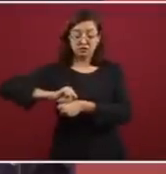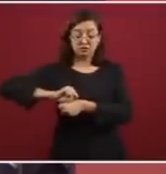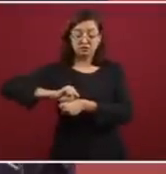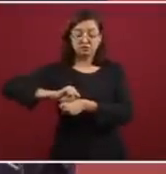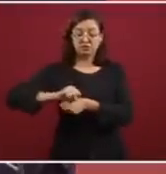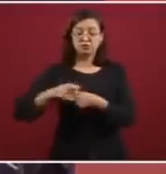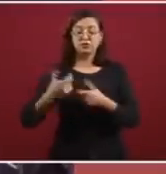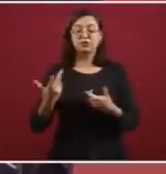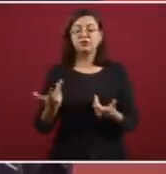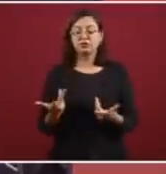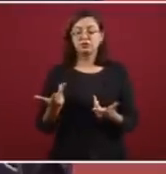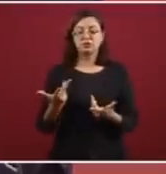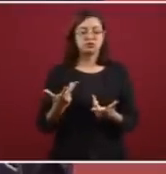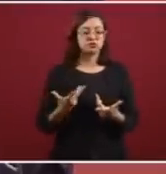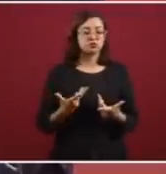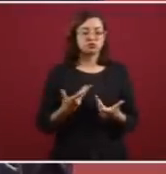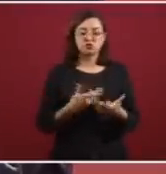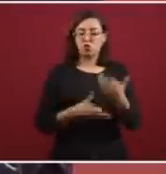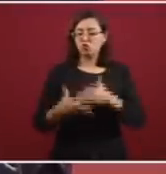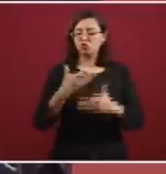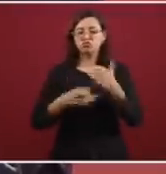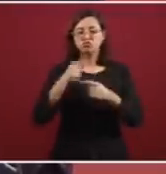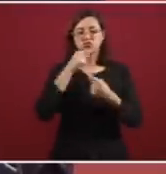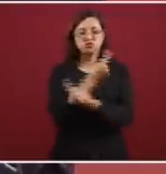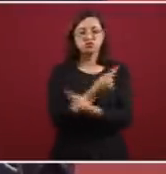son todos los pobres,